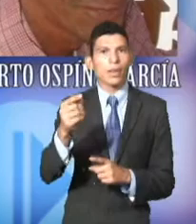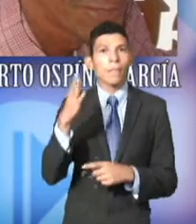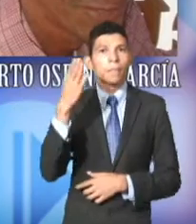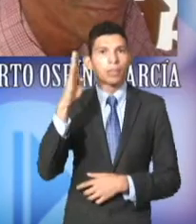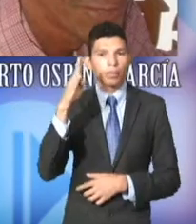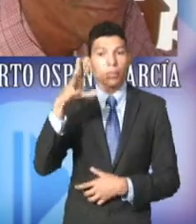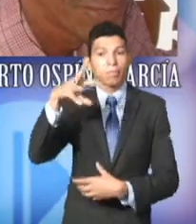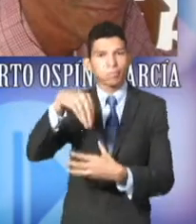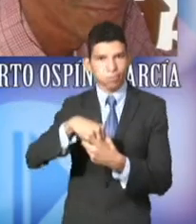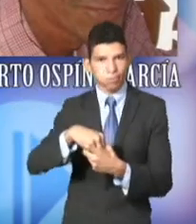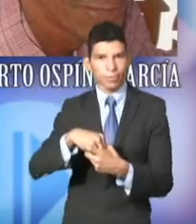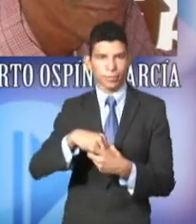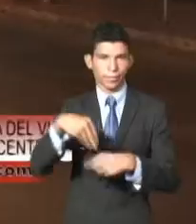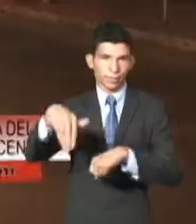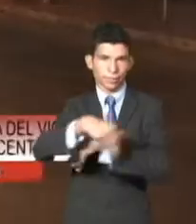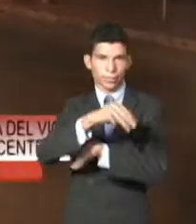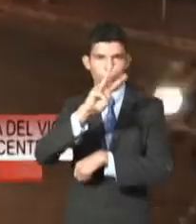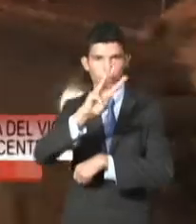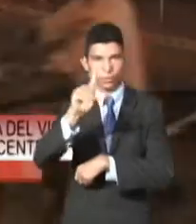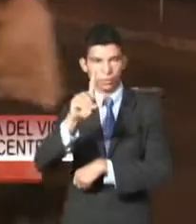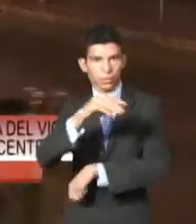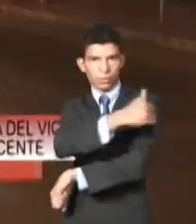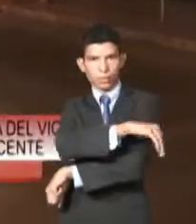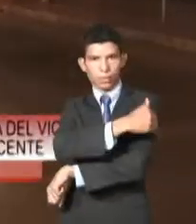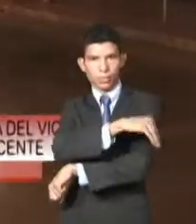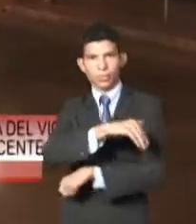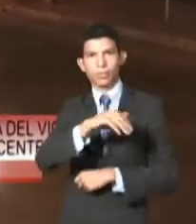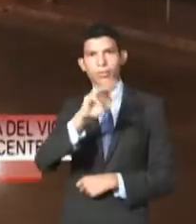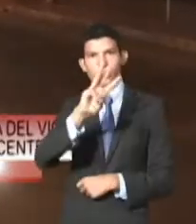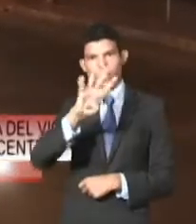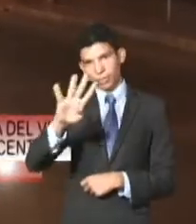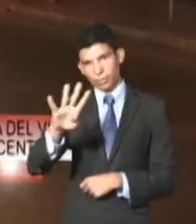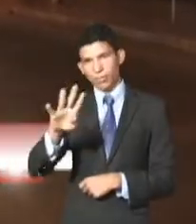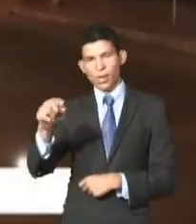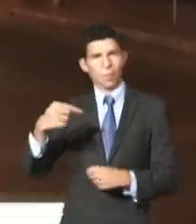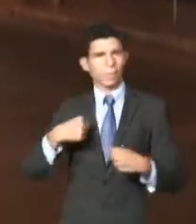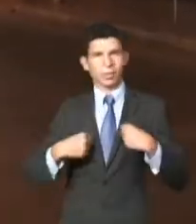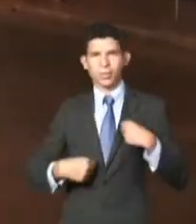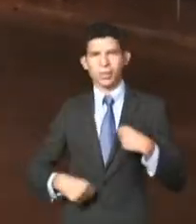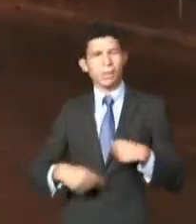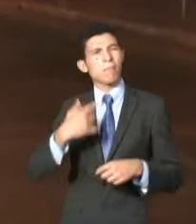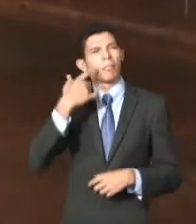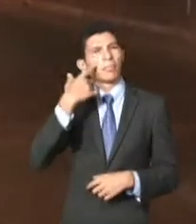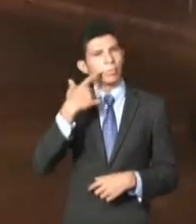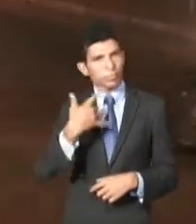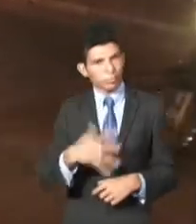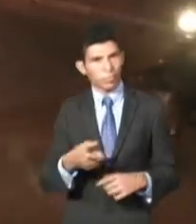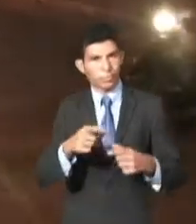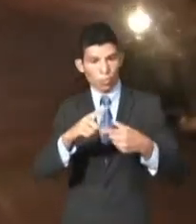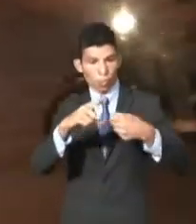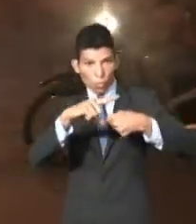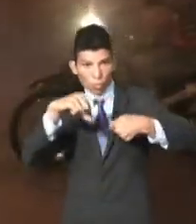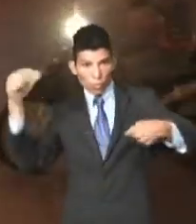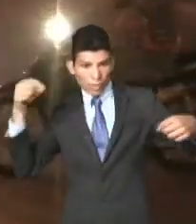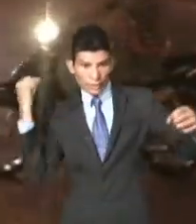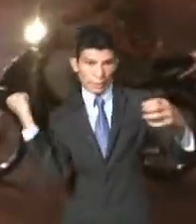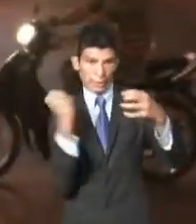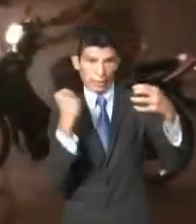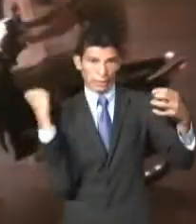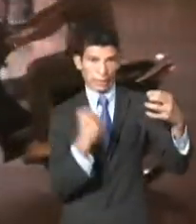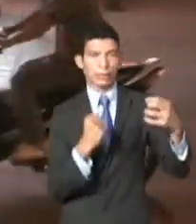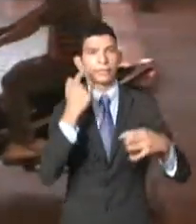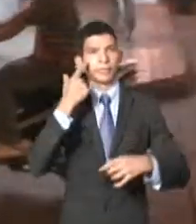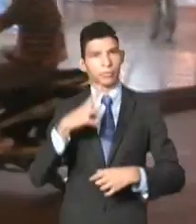en el baño de su vivienda ubicada en la calle 31 con carrera 34 del barrio victoria con varias heridas causadas aparentemente por arma blanca